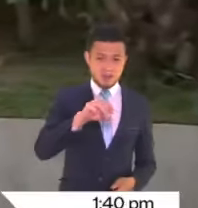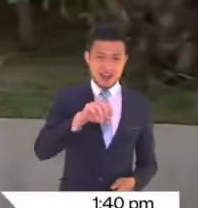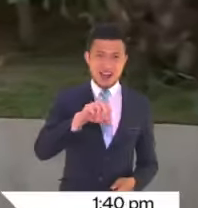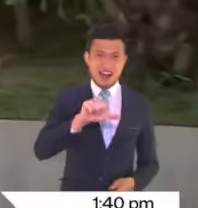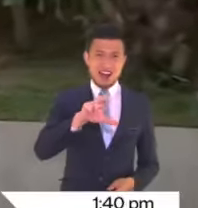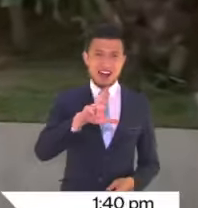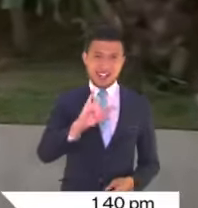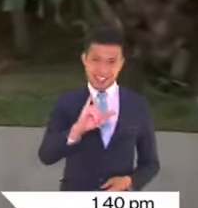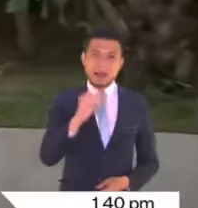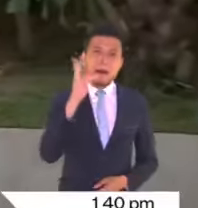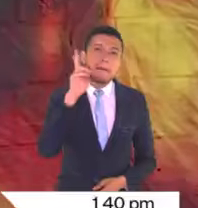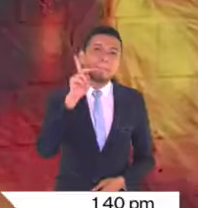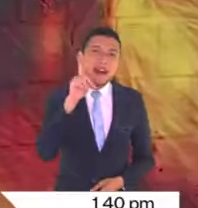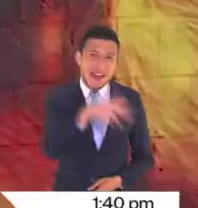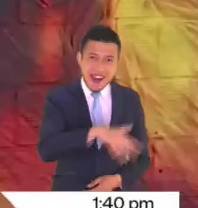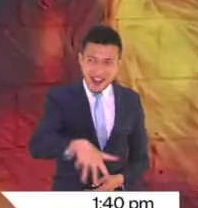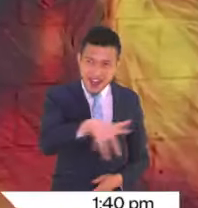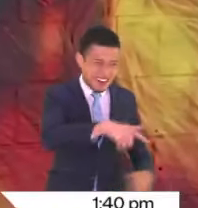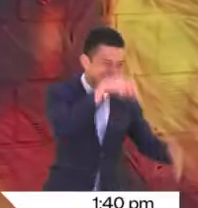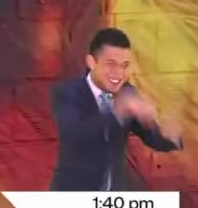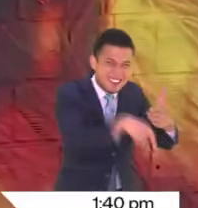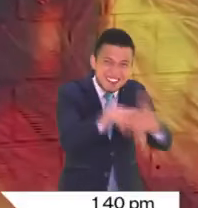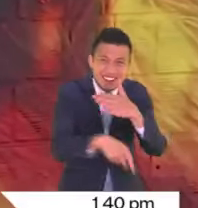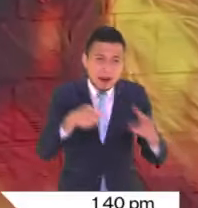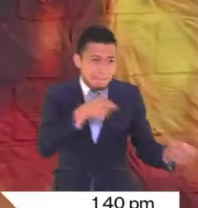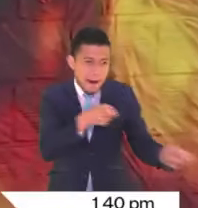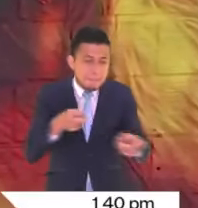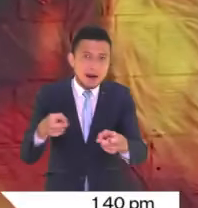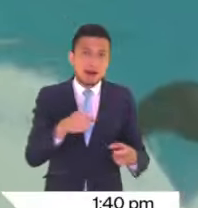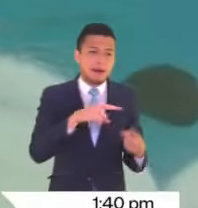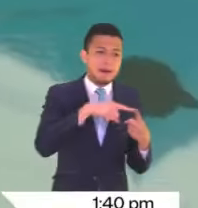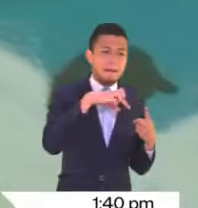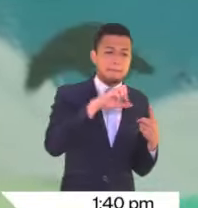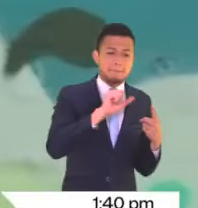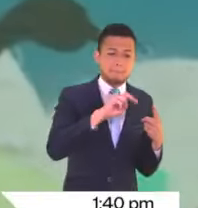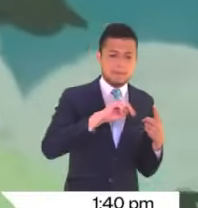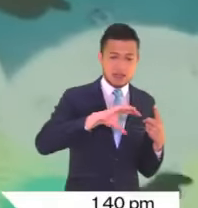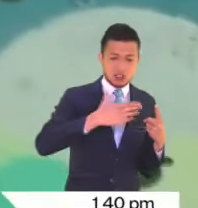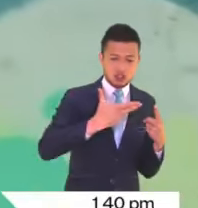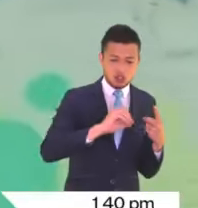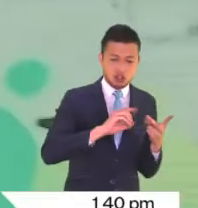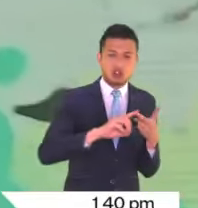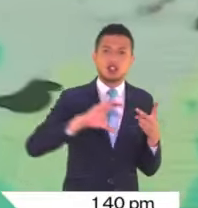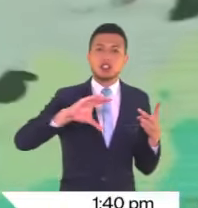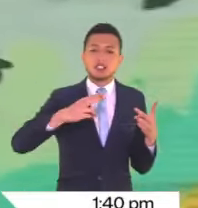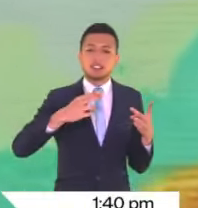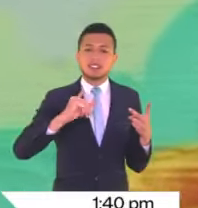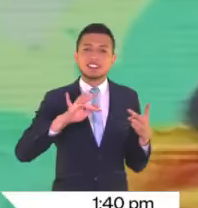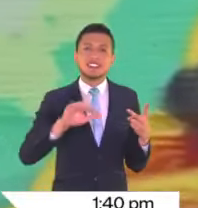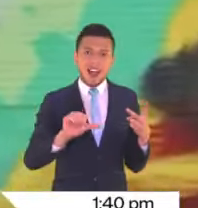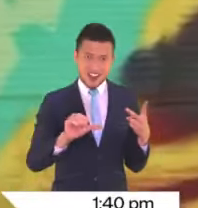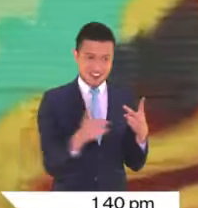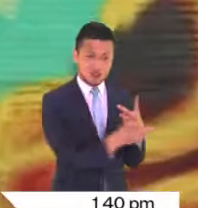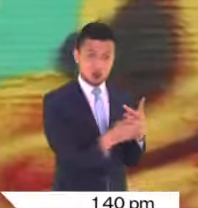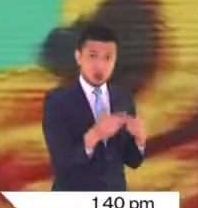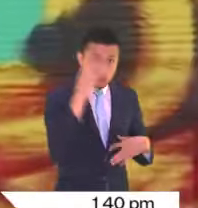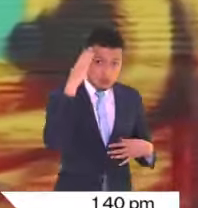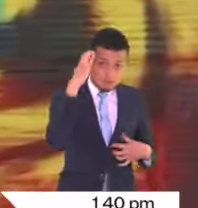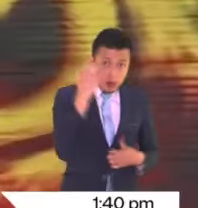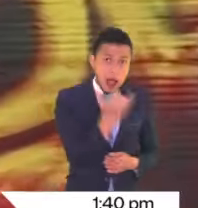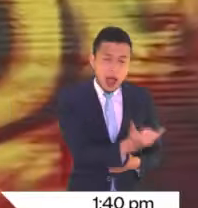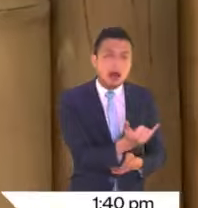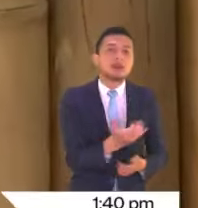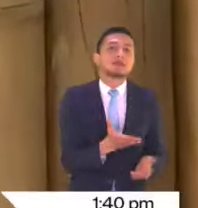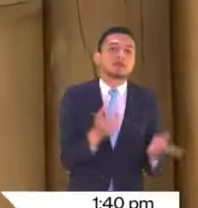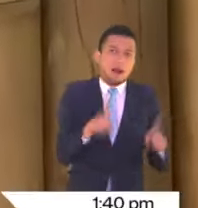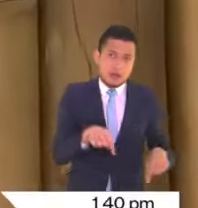Pereira, el año pasado cuando fueron asesinados Pancho y Chita, que eran los otros dos chimpancés que también estaban en